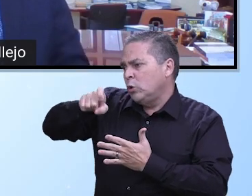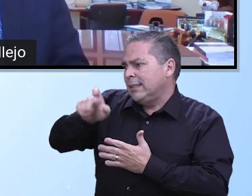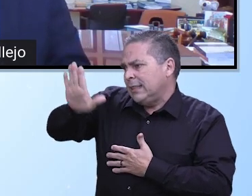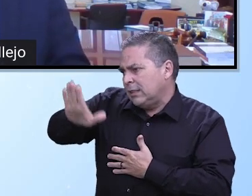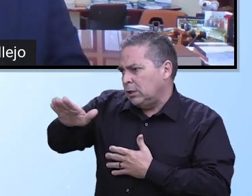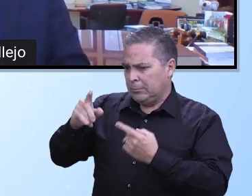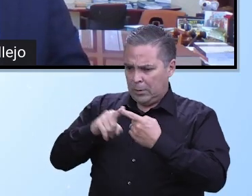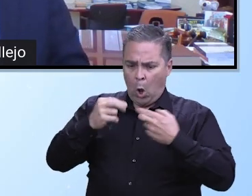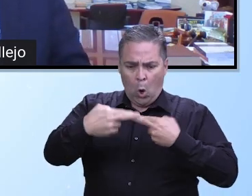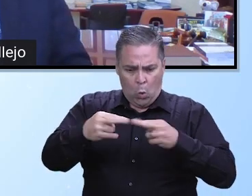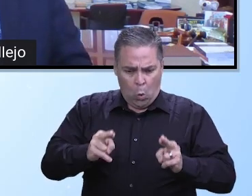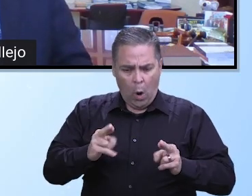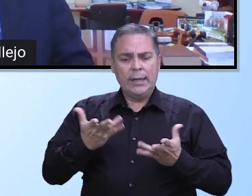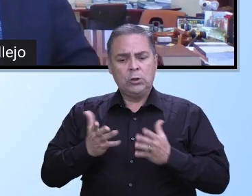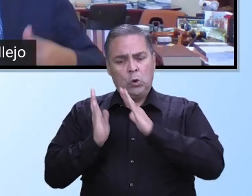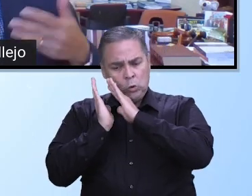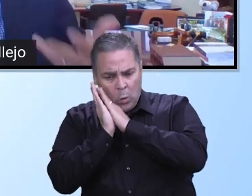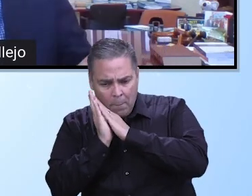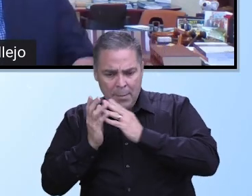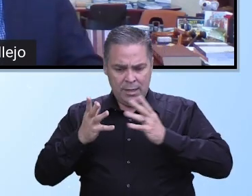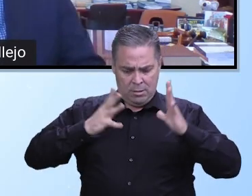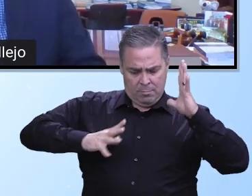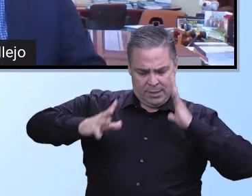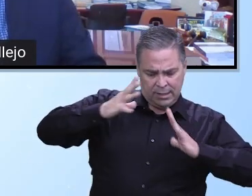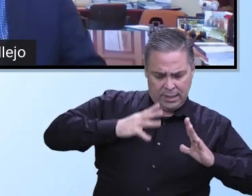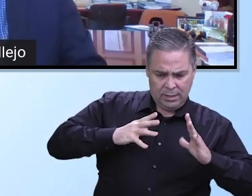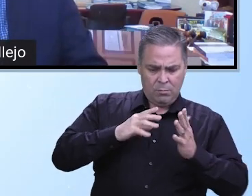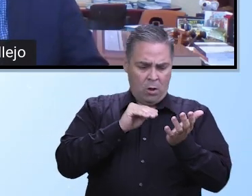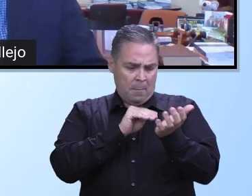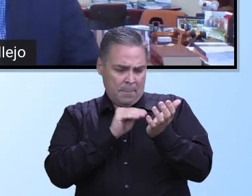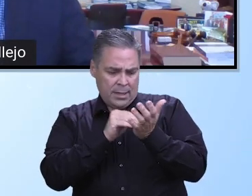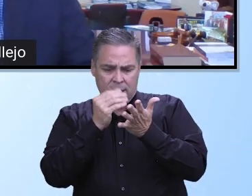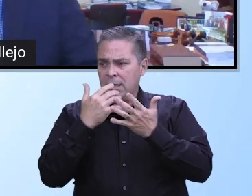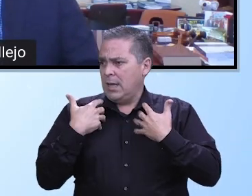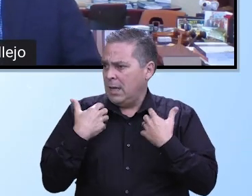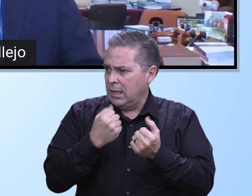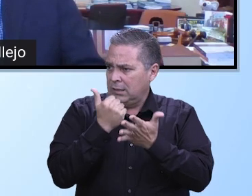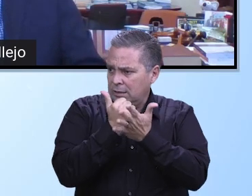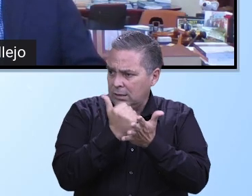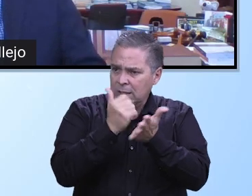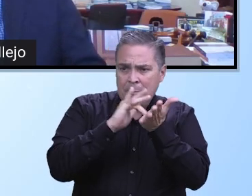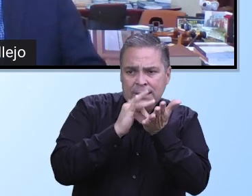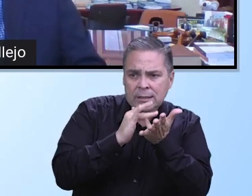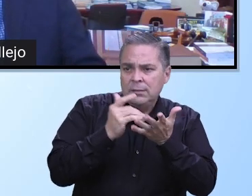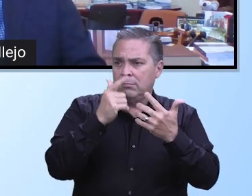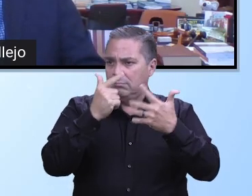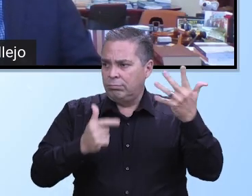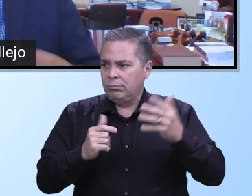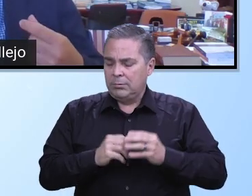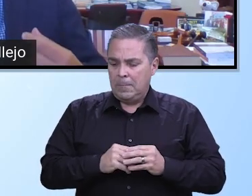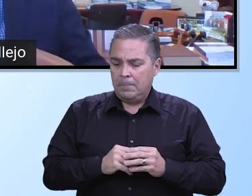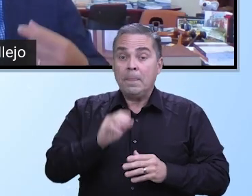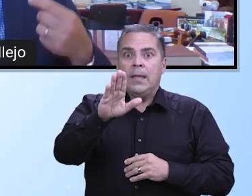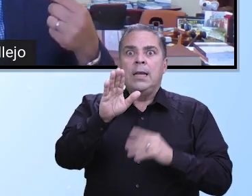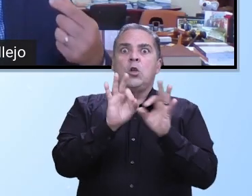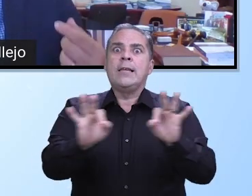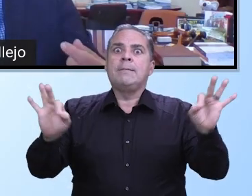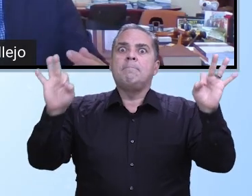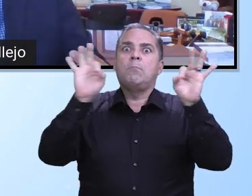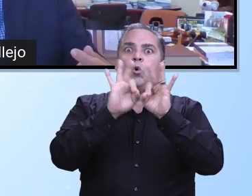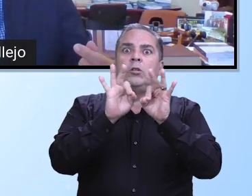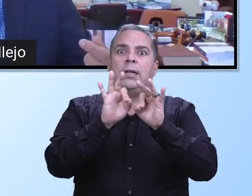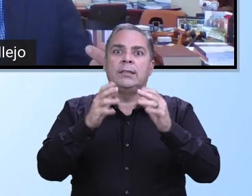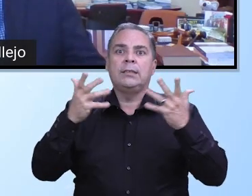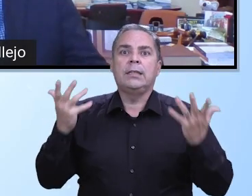habitación, vestido, asistencia médica. Y una cosa que es bien, bien importante, que muchas veces pasamos por hecho, es el hecho de que